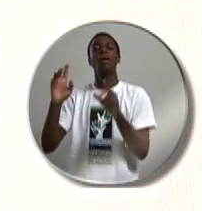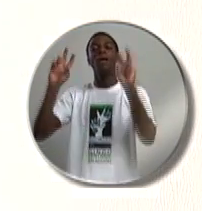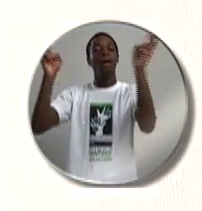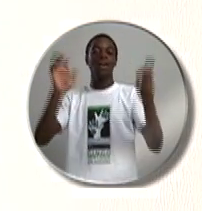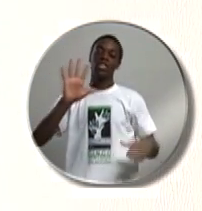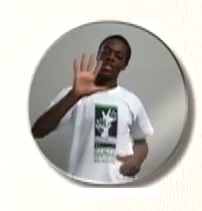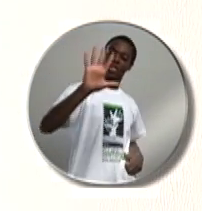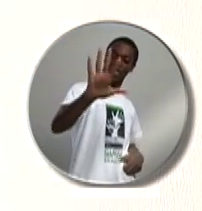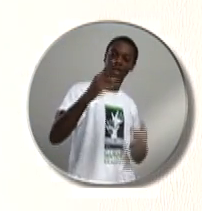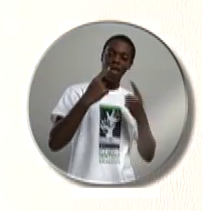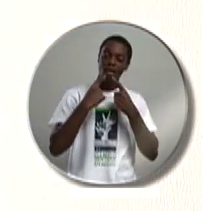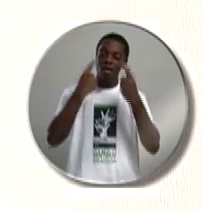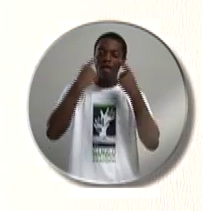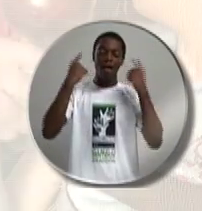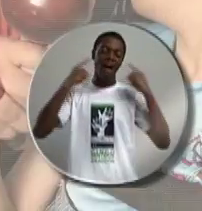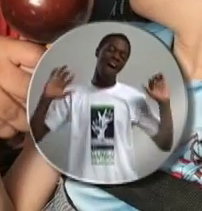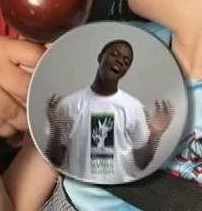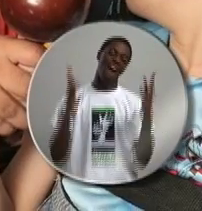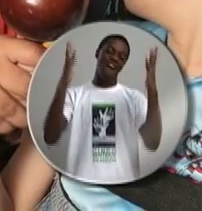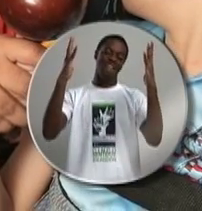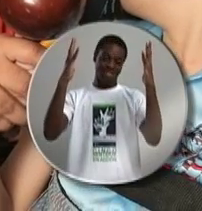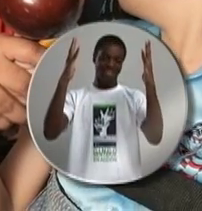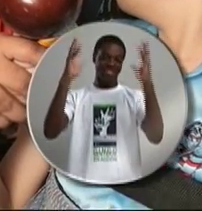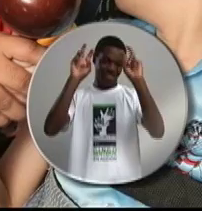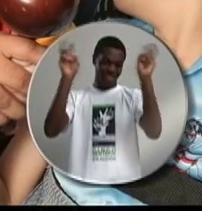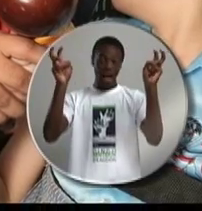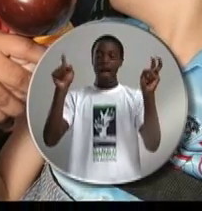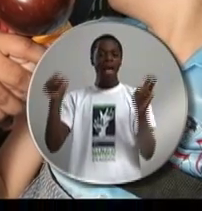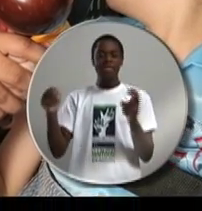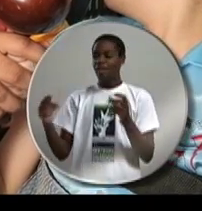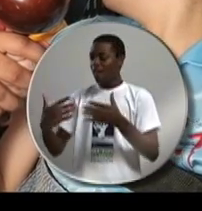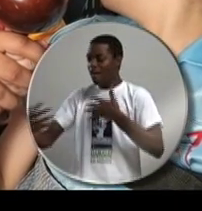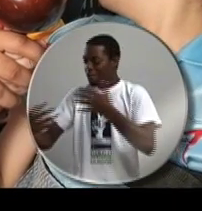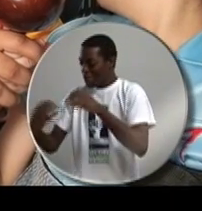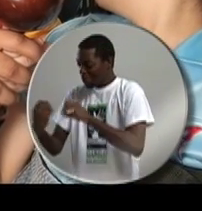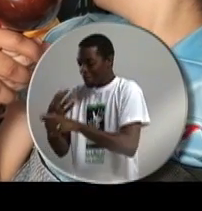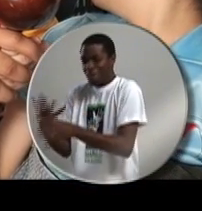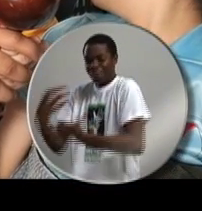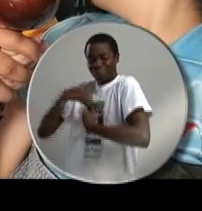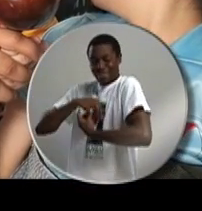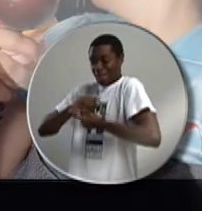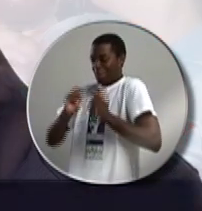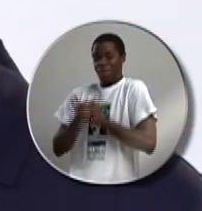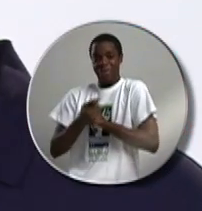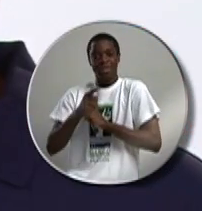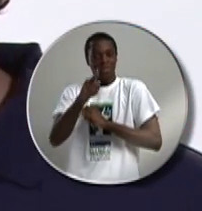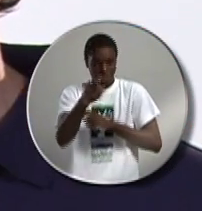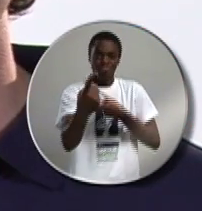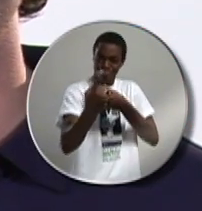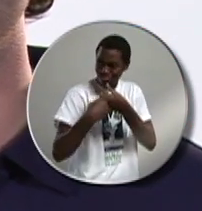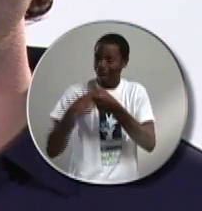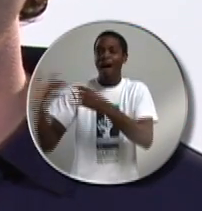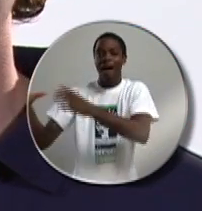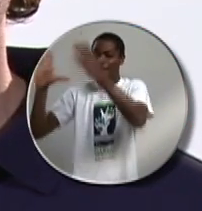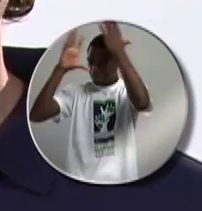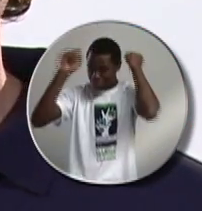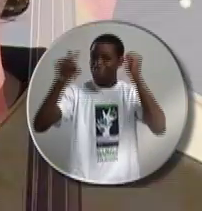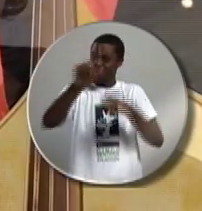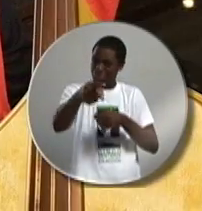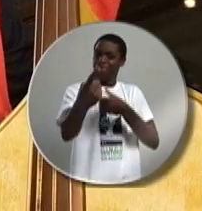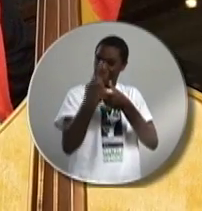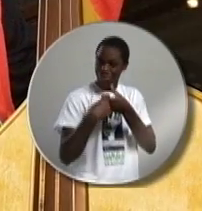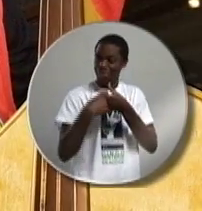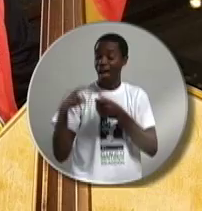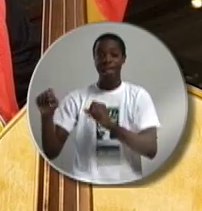hemos llamado Cinco Sentidos en Acción, una experiencia sensorial única y transformadora. Tú también puedes ser embajador de la